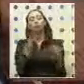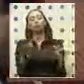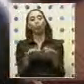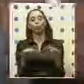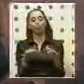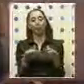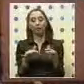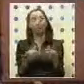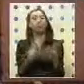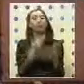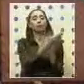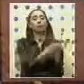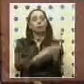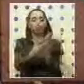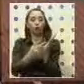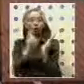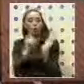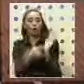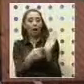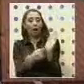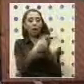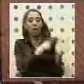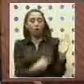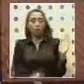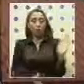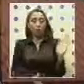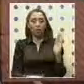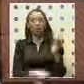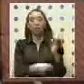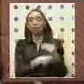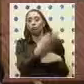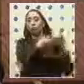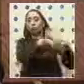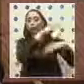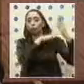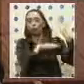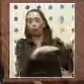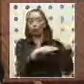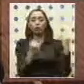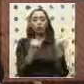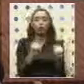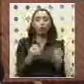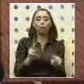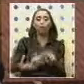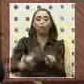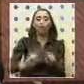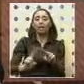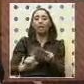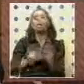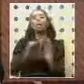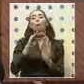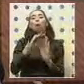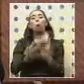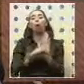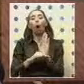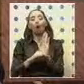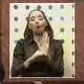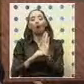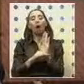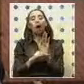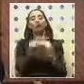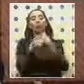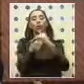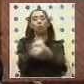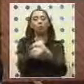de los instrumentos con que cuenta el gobierno desde hace años para implementar un programa de intervención de